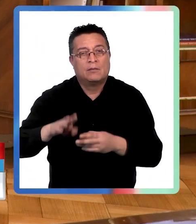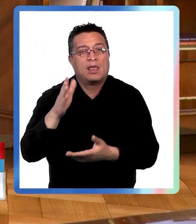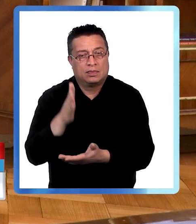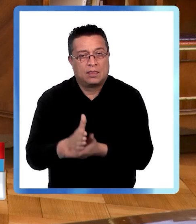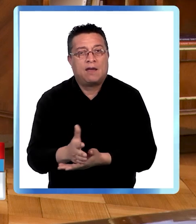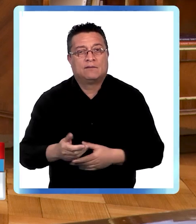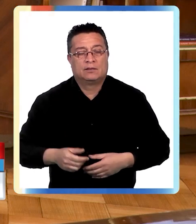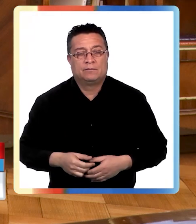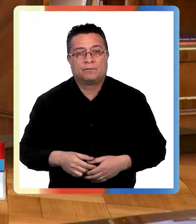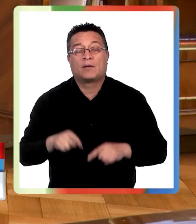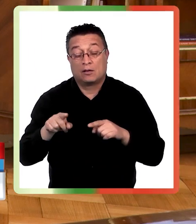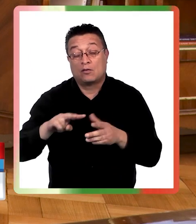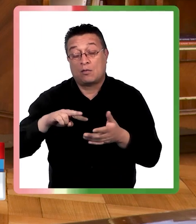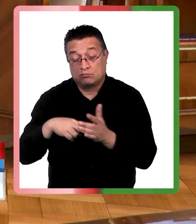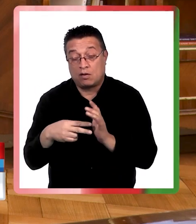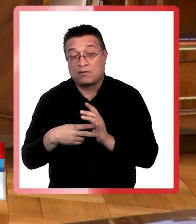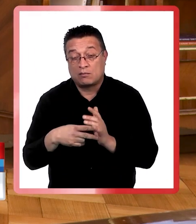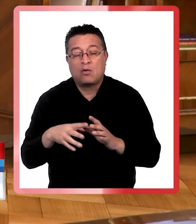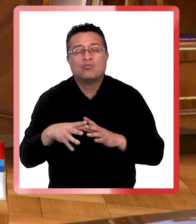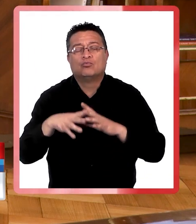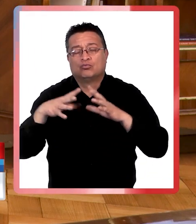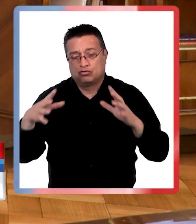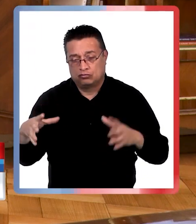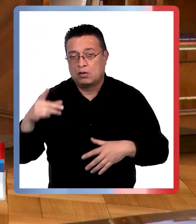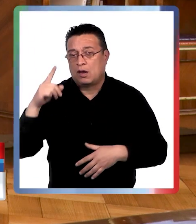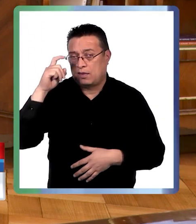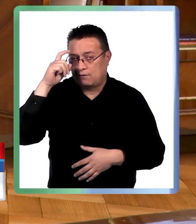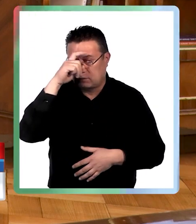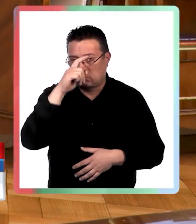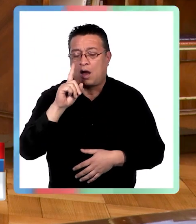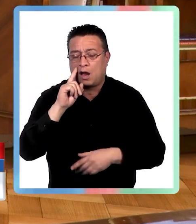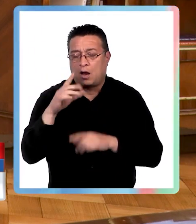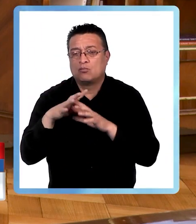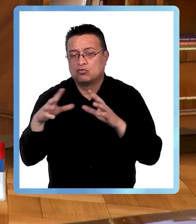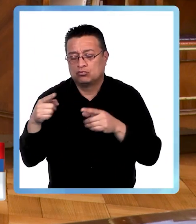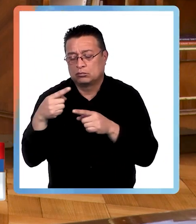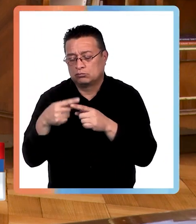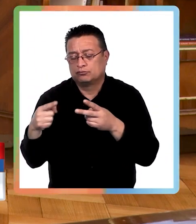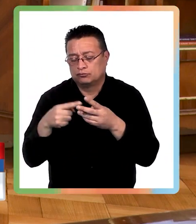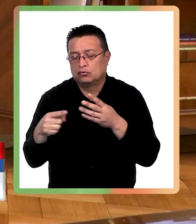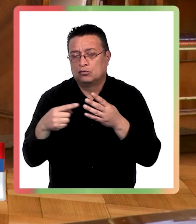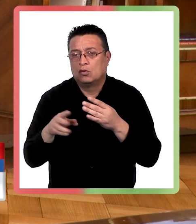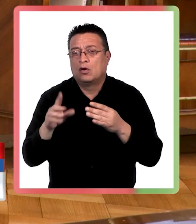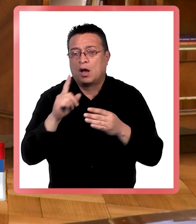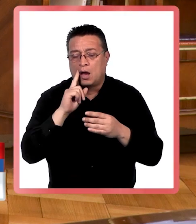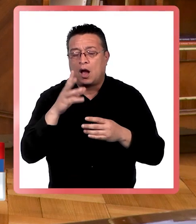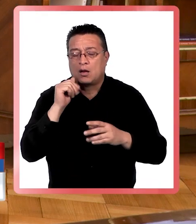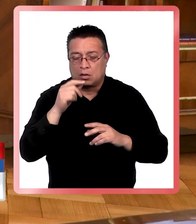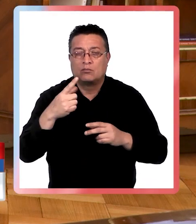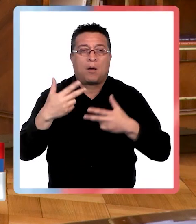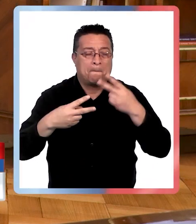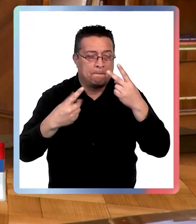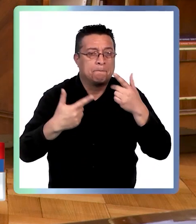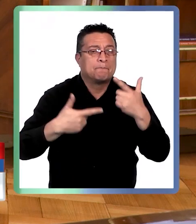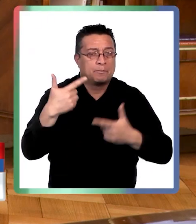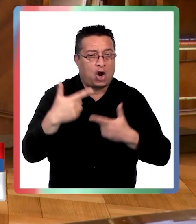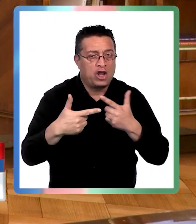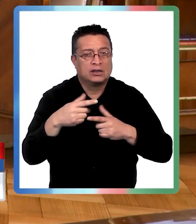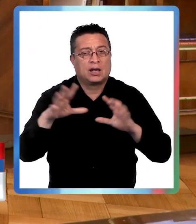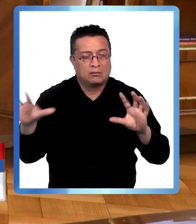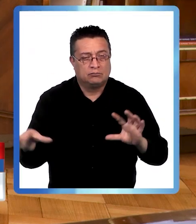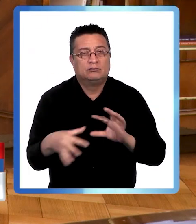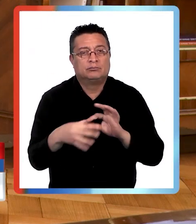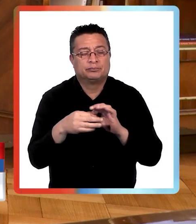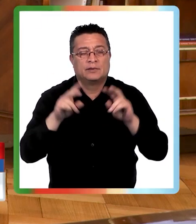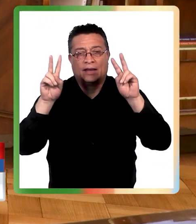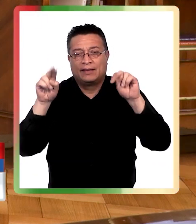Es un conflicto bien complejo, tiene muchas dimensiones. tiene una reivindicación política